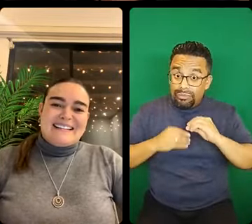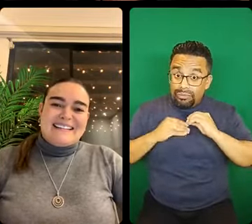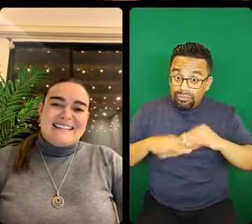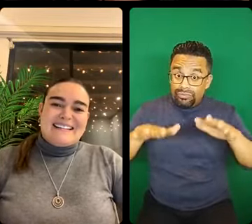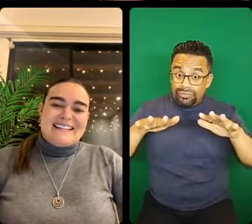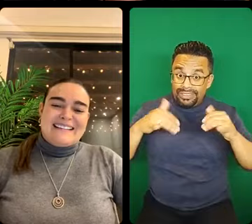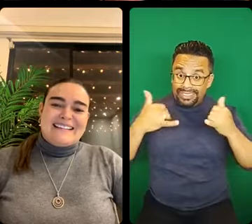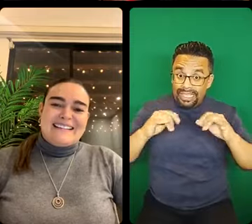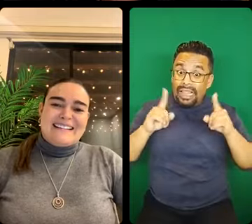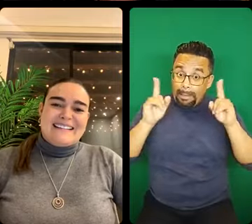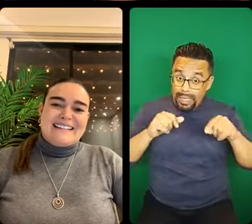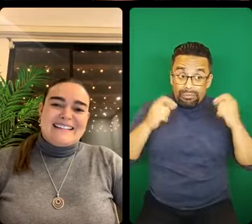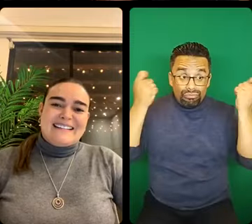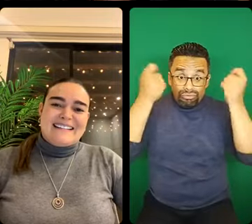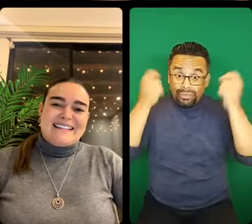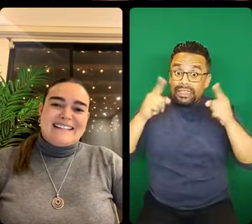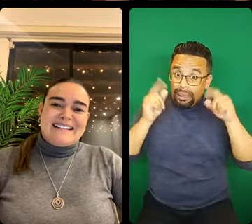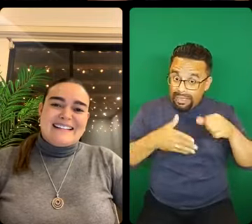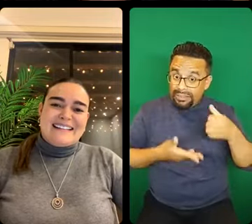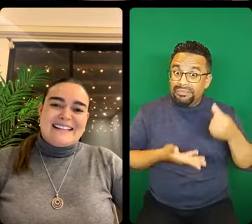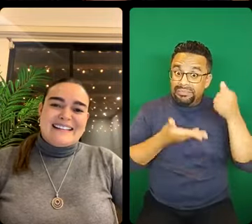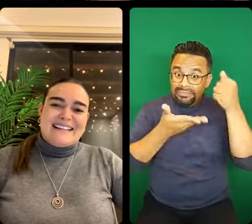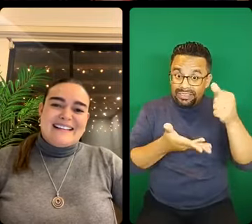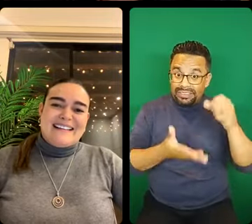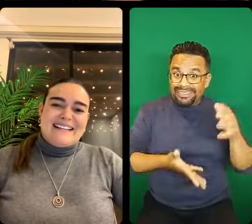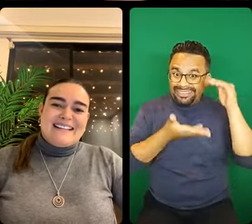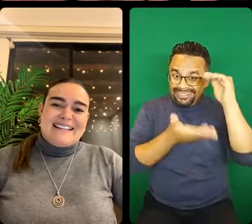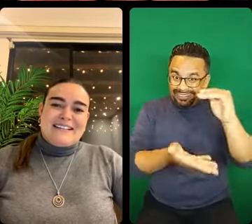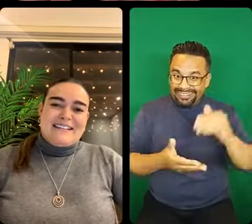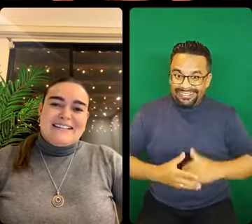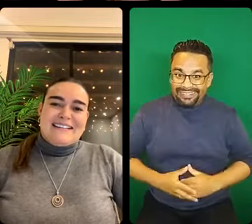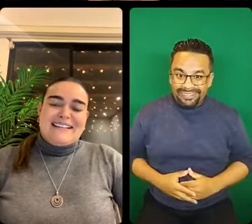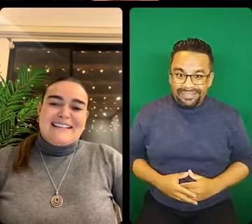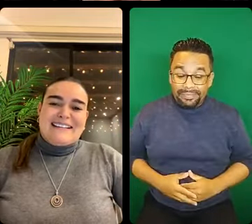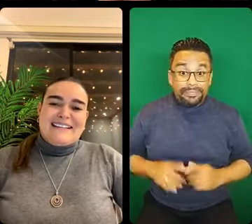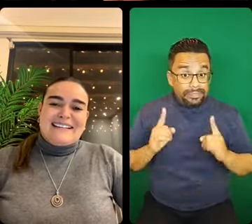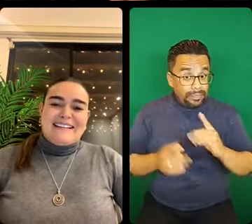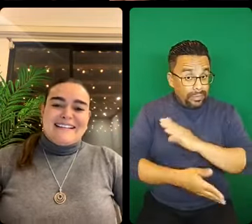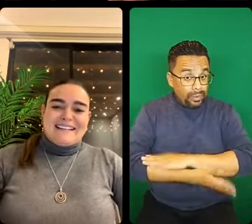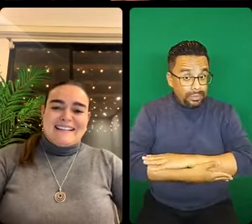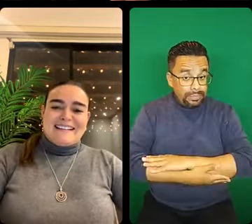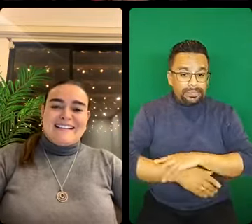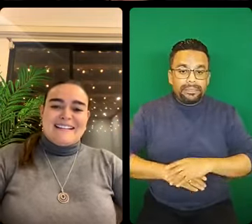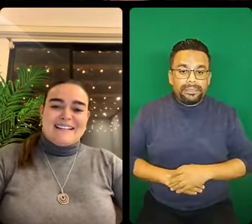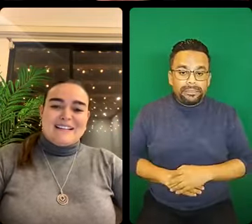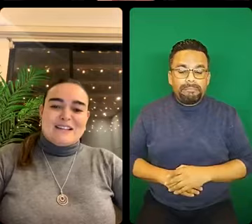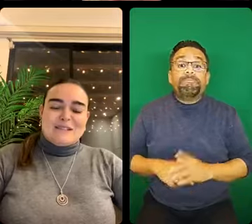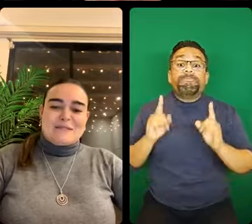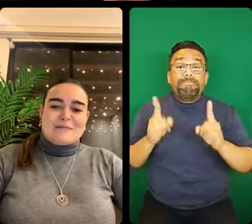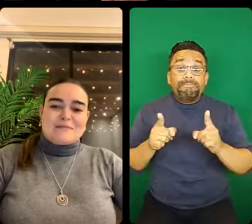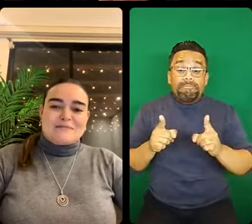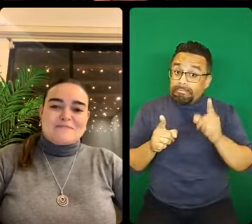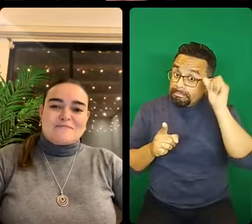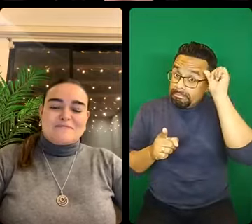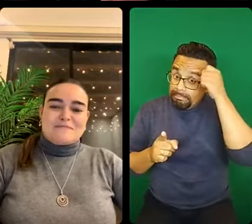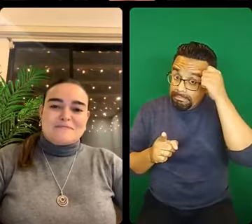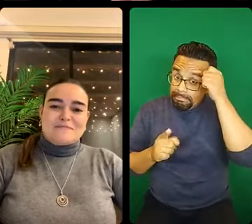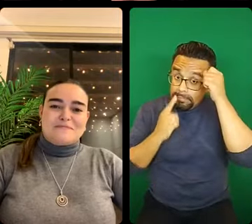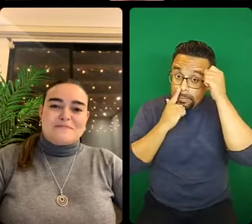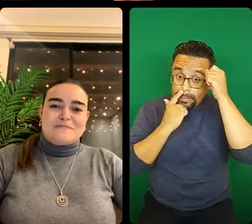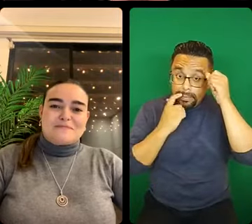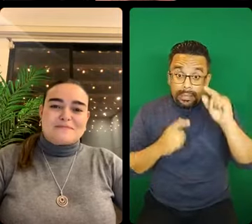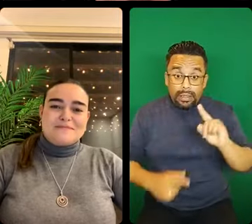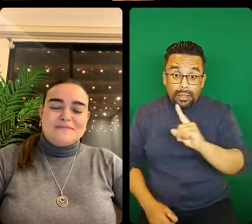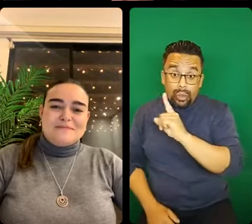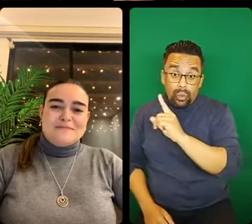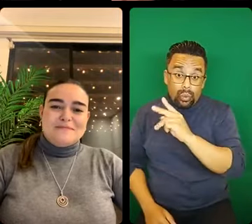Entonces, para que todos sepan, pues, que tienen que estar súper juiciosos con eso. Ah, bueno, y recuerden que los primeros 50